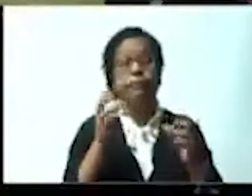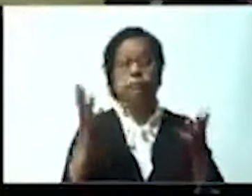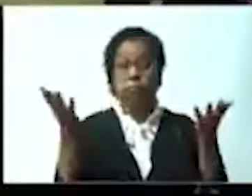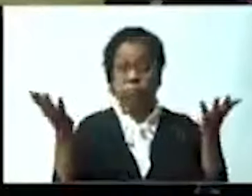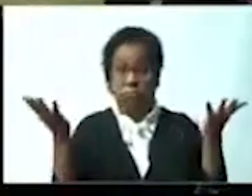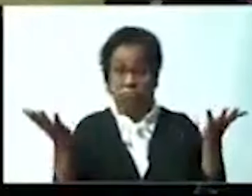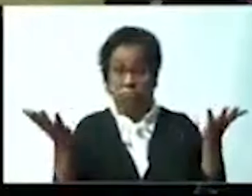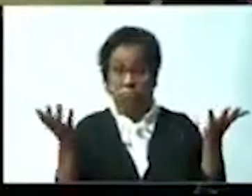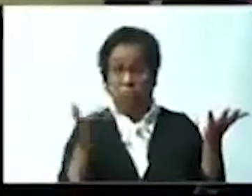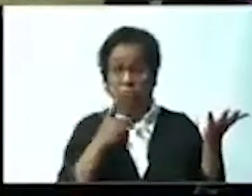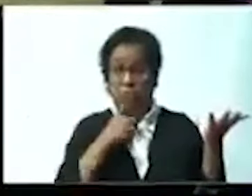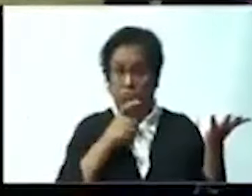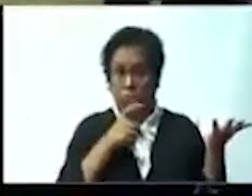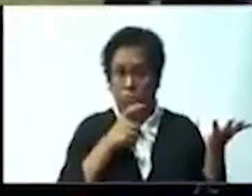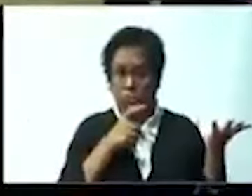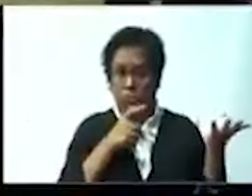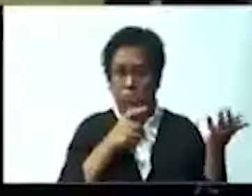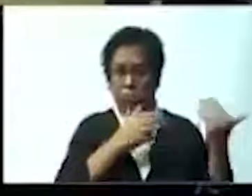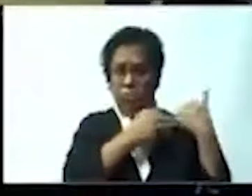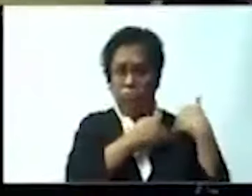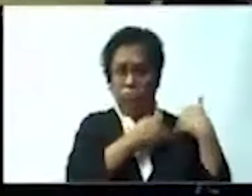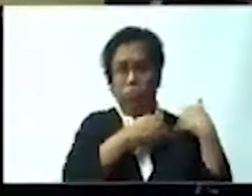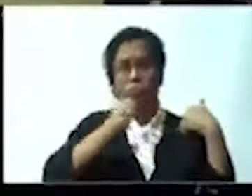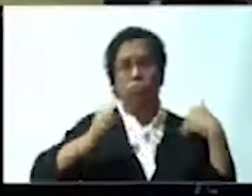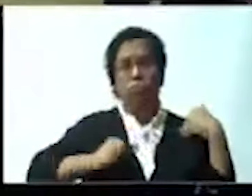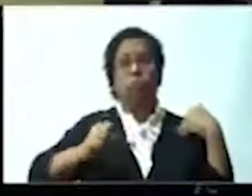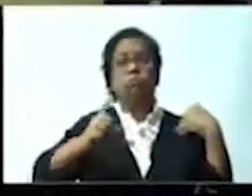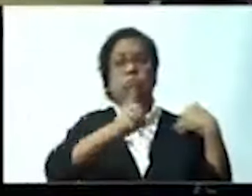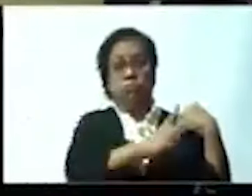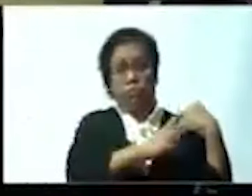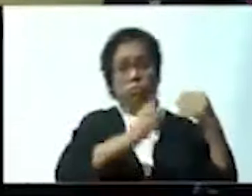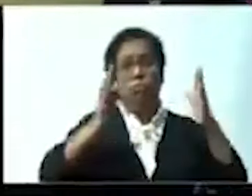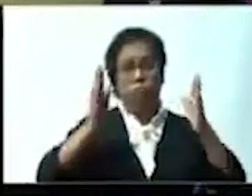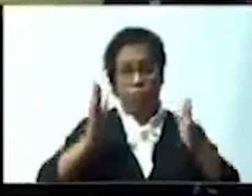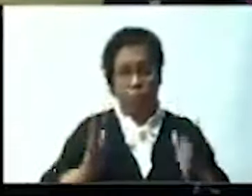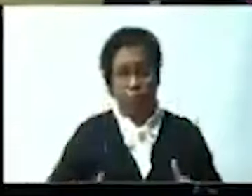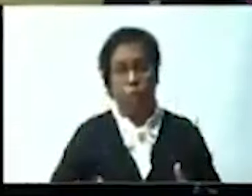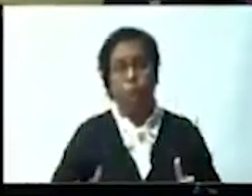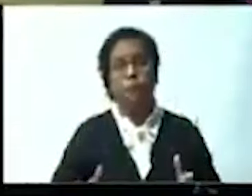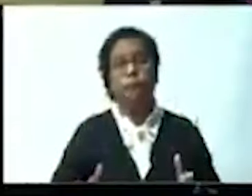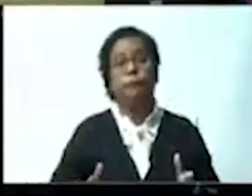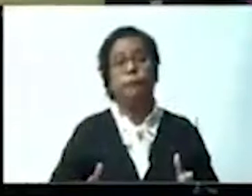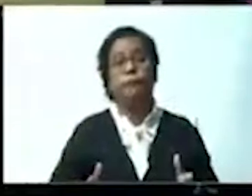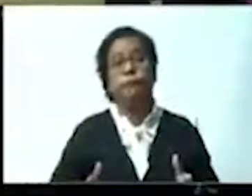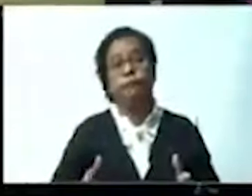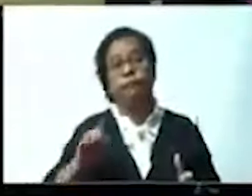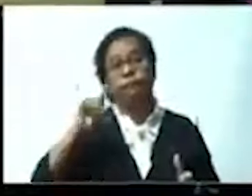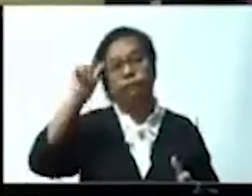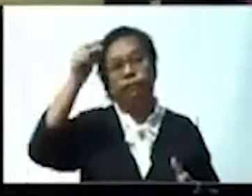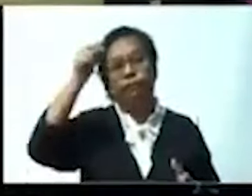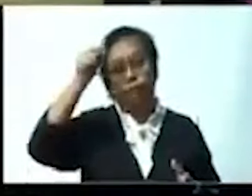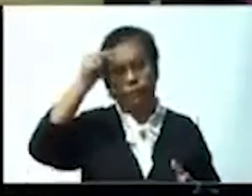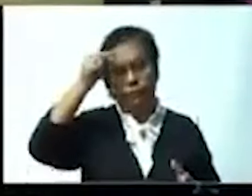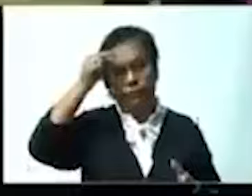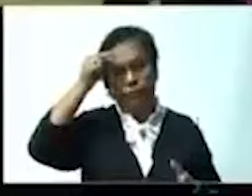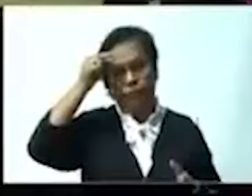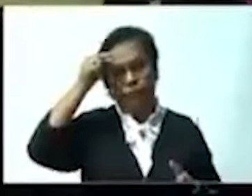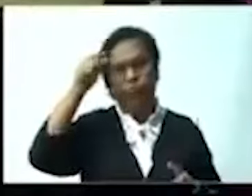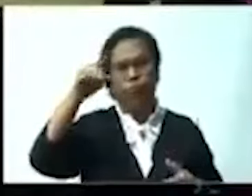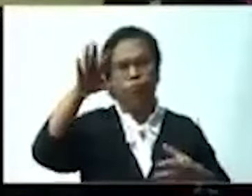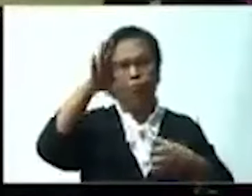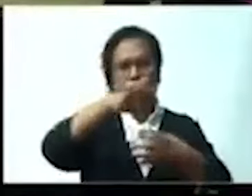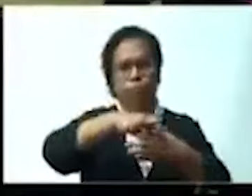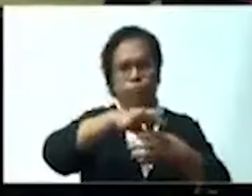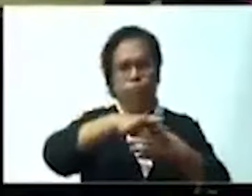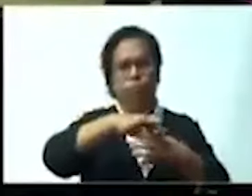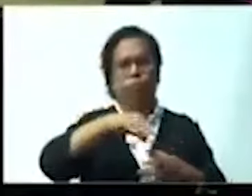del partido de gobierno y que habían votado, a excepción de Ginés Burnigar, los siguientes senadores: